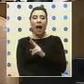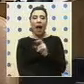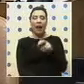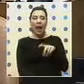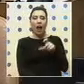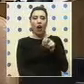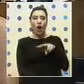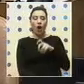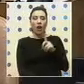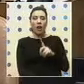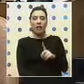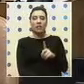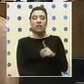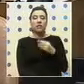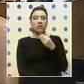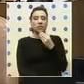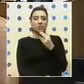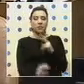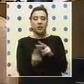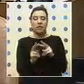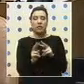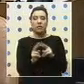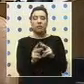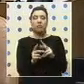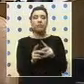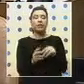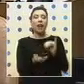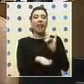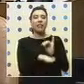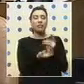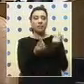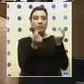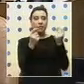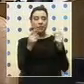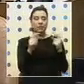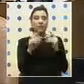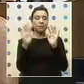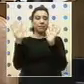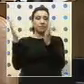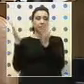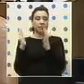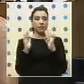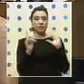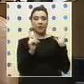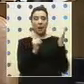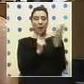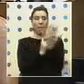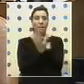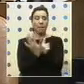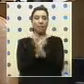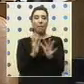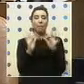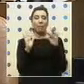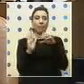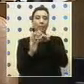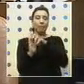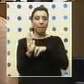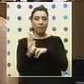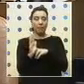que debilitaron además la institucionalidad de evaluación medioambiental del impacto de los proyectos, en fin.